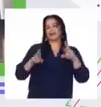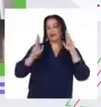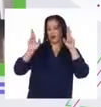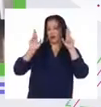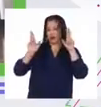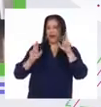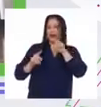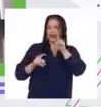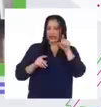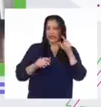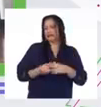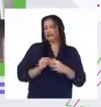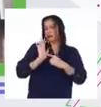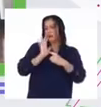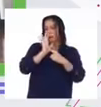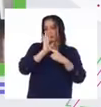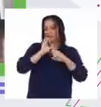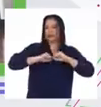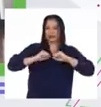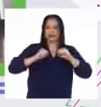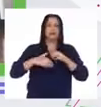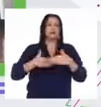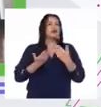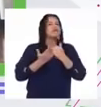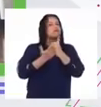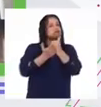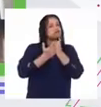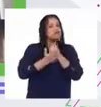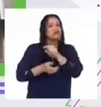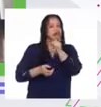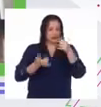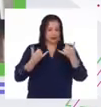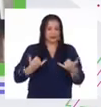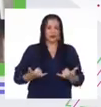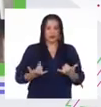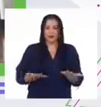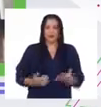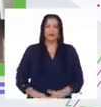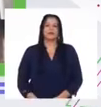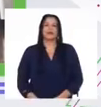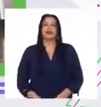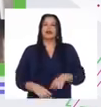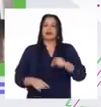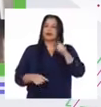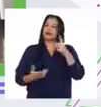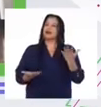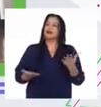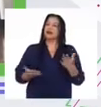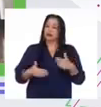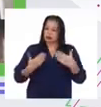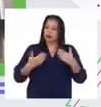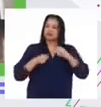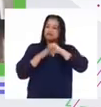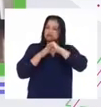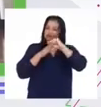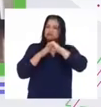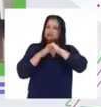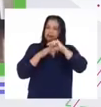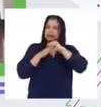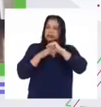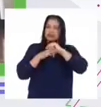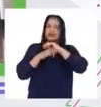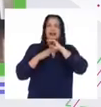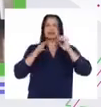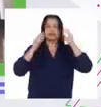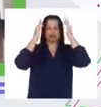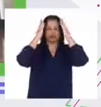estos pequeños ejercicios los ayude el día de hoy y también que puedan practicar el meditar